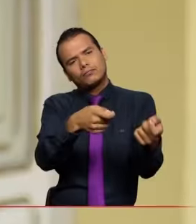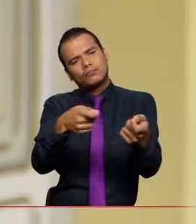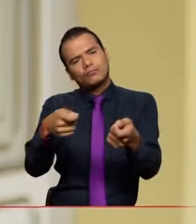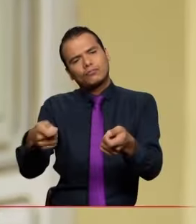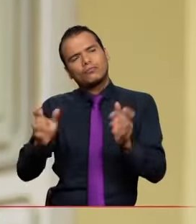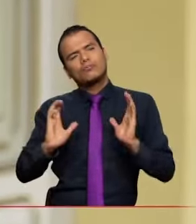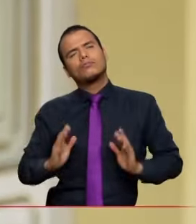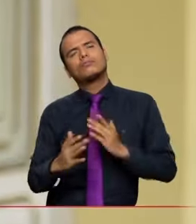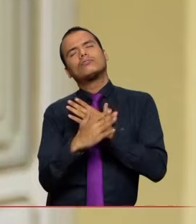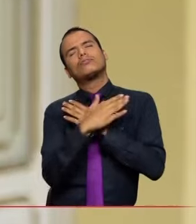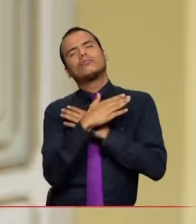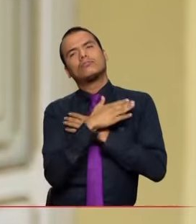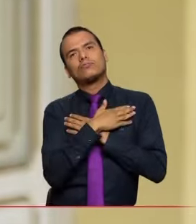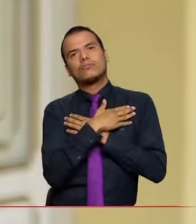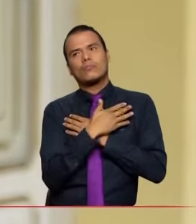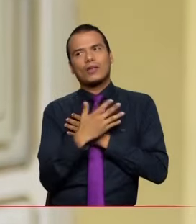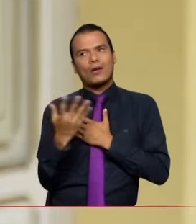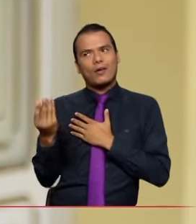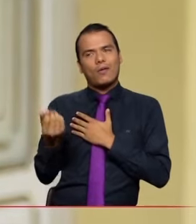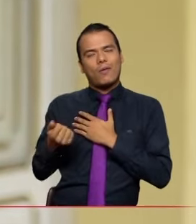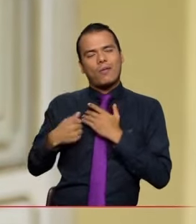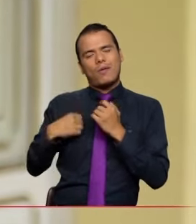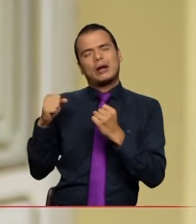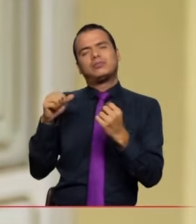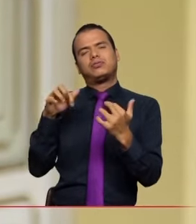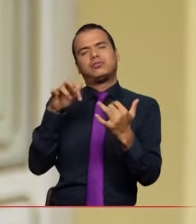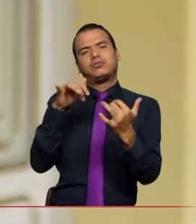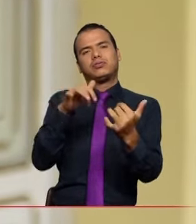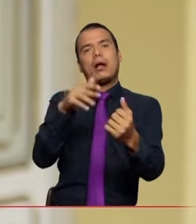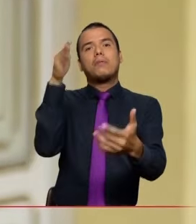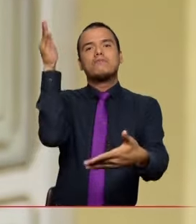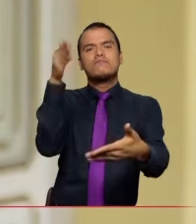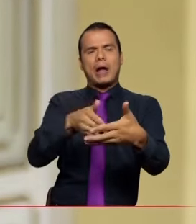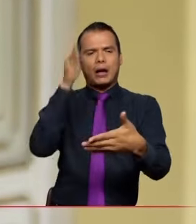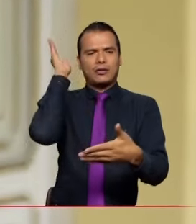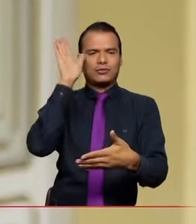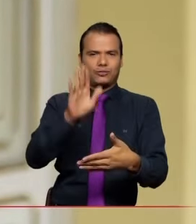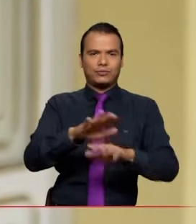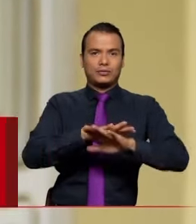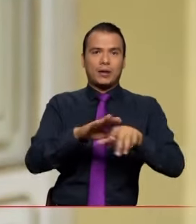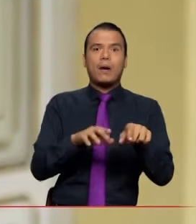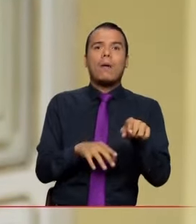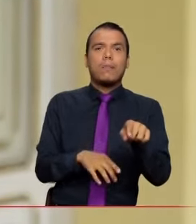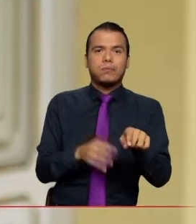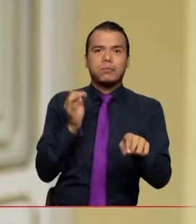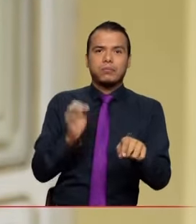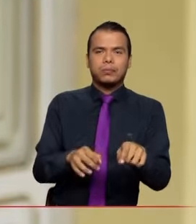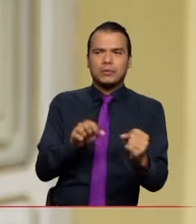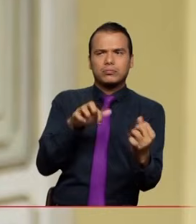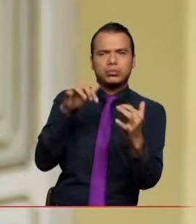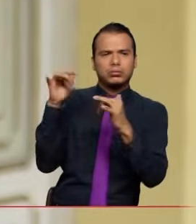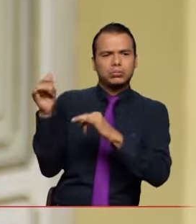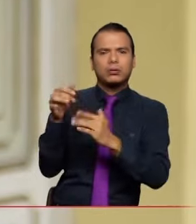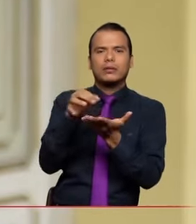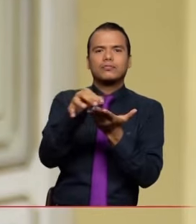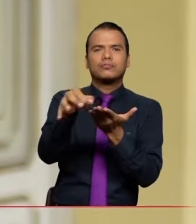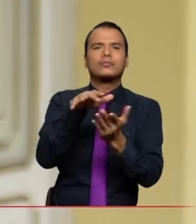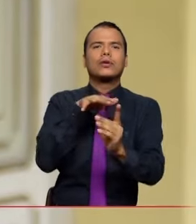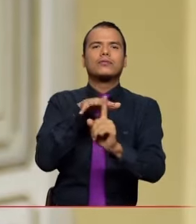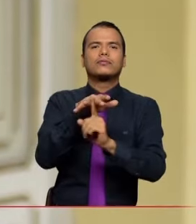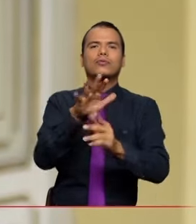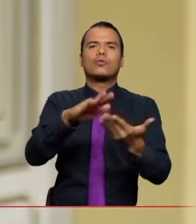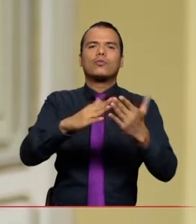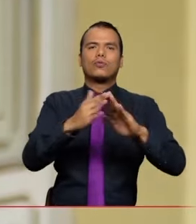Se ha presentado en horas de la mañana un enfrentamiento entre la fuerza pública y una estructura armada en el corregimiento de Ortega, en